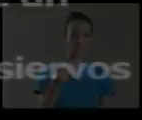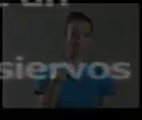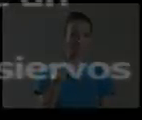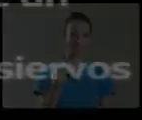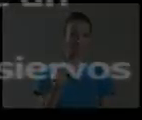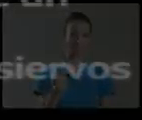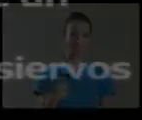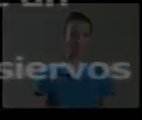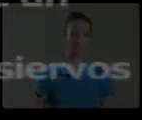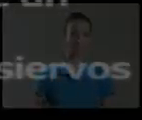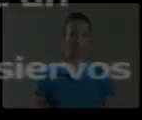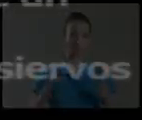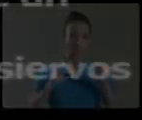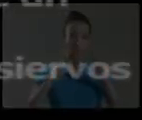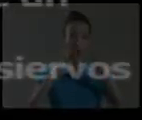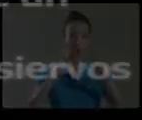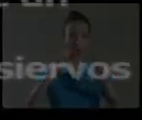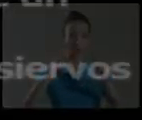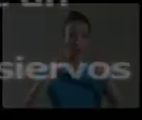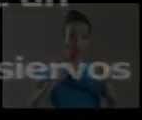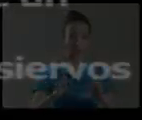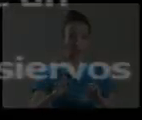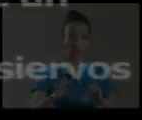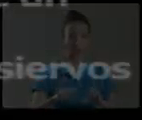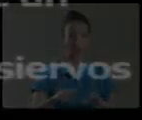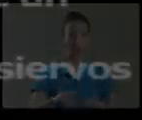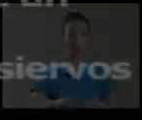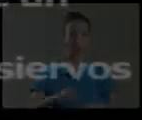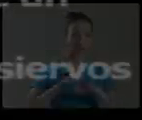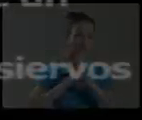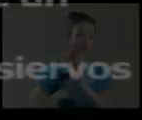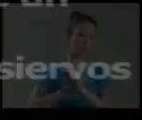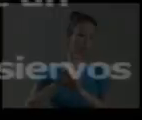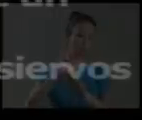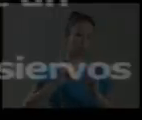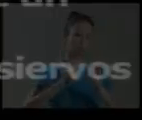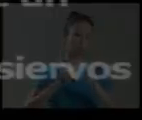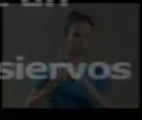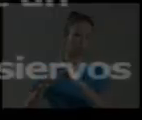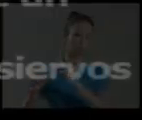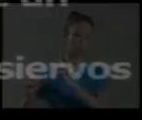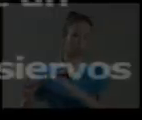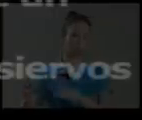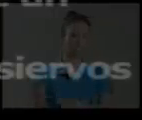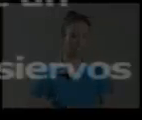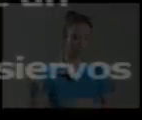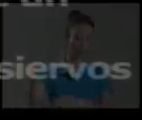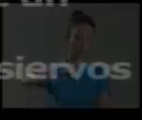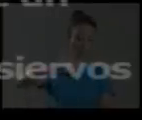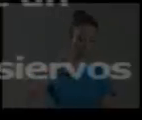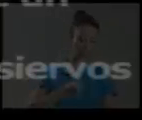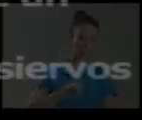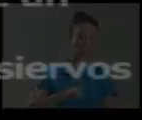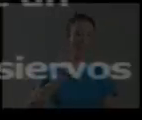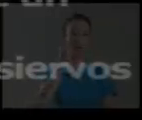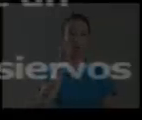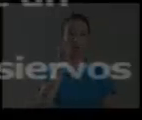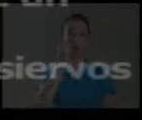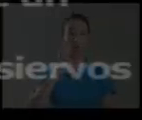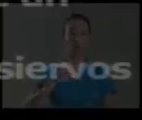acá, honradez. Es aquel género de pundonor, es decir, sentimiento que empuja a una persona a defender su fama,